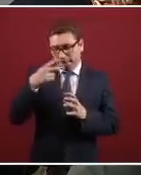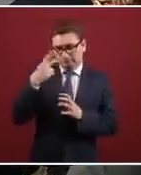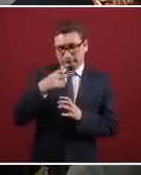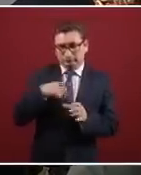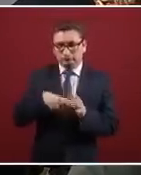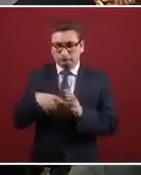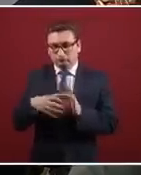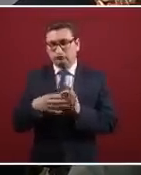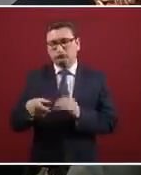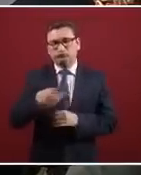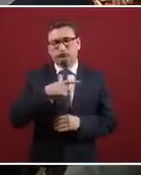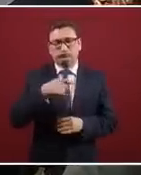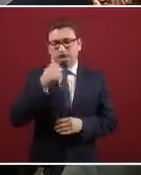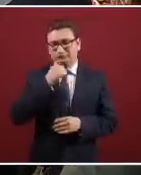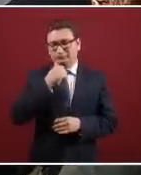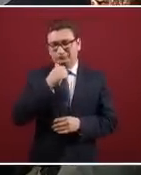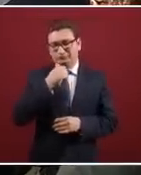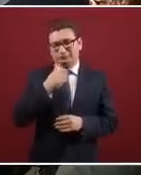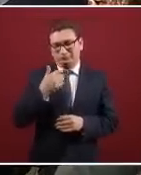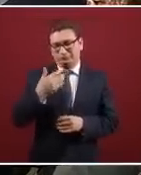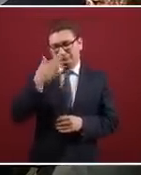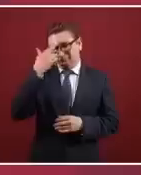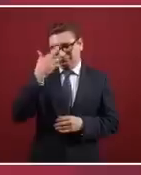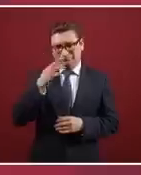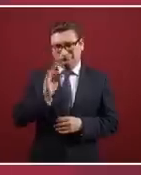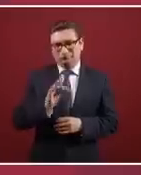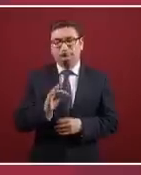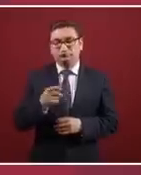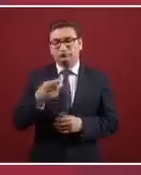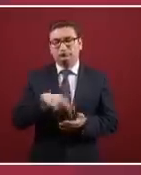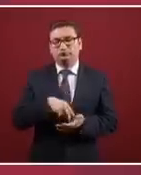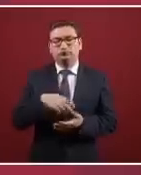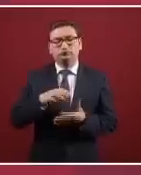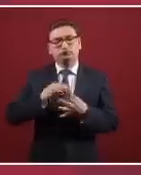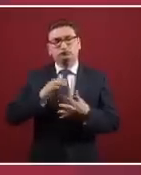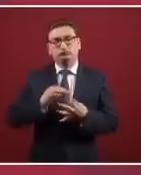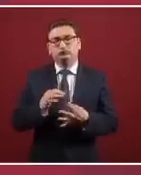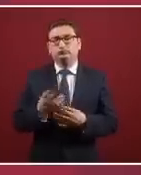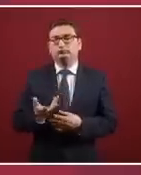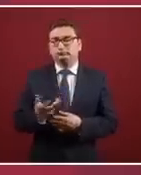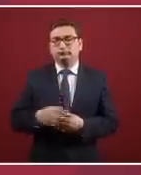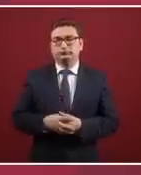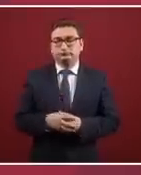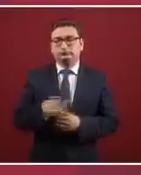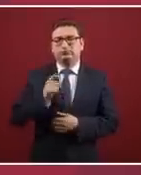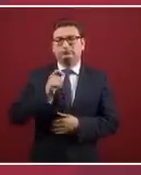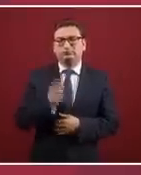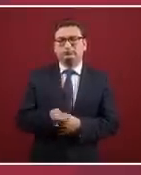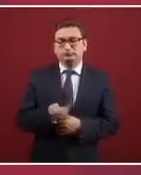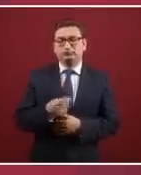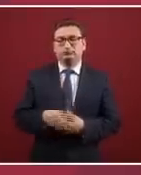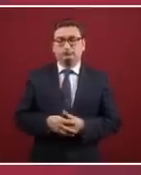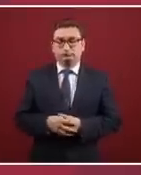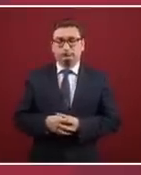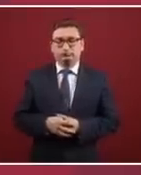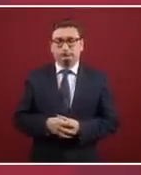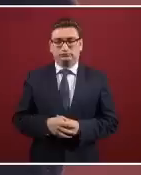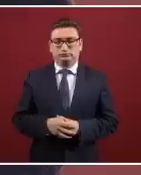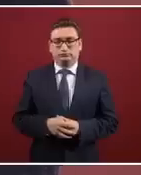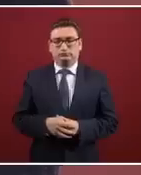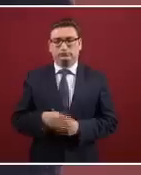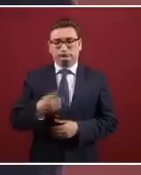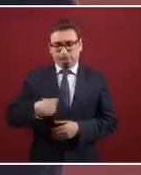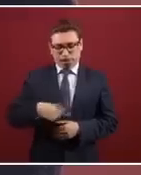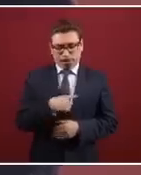discurso. Bueno, eso implica también buscar